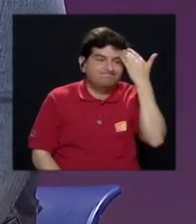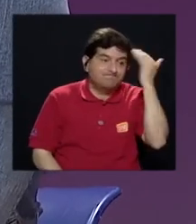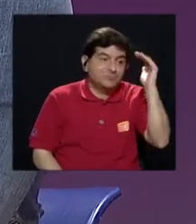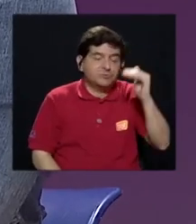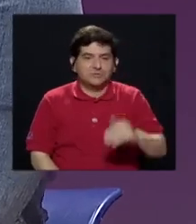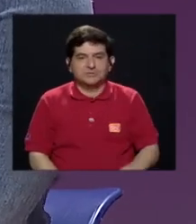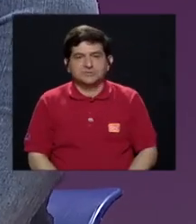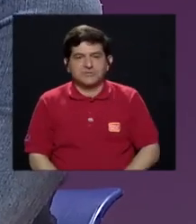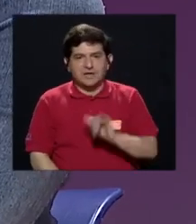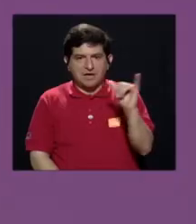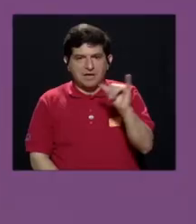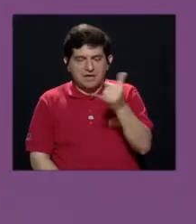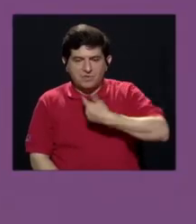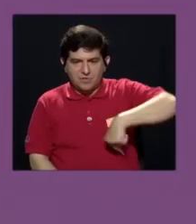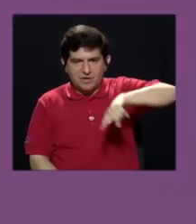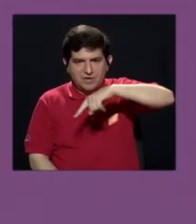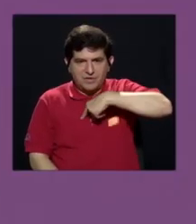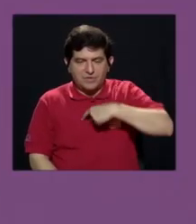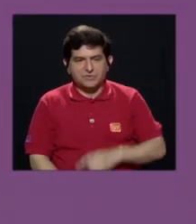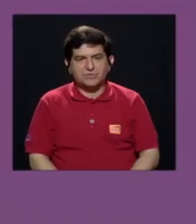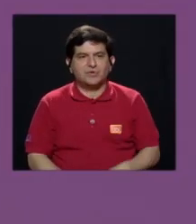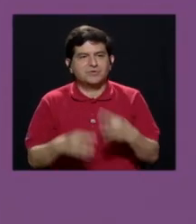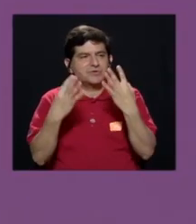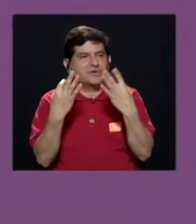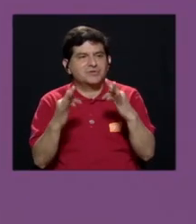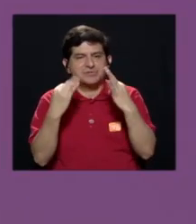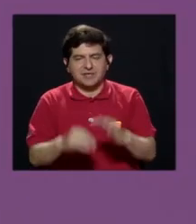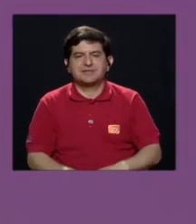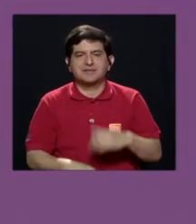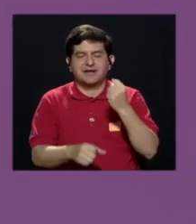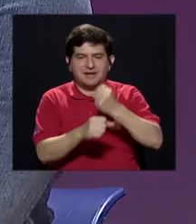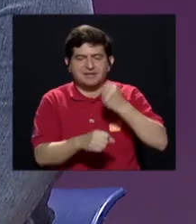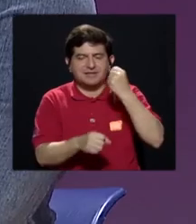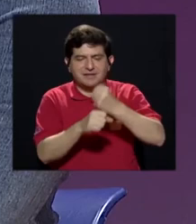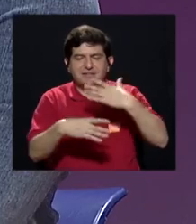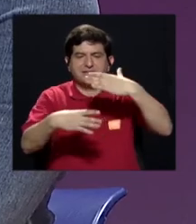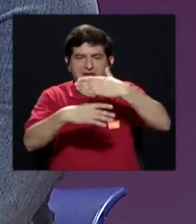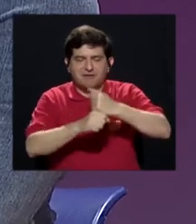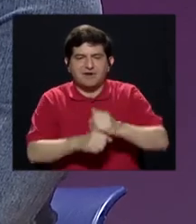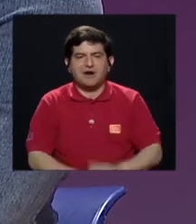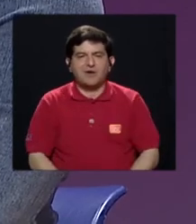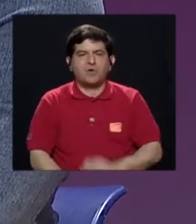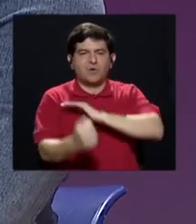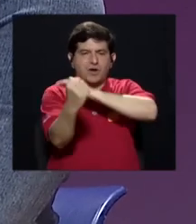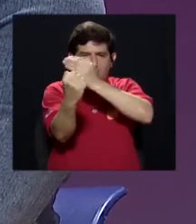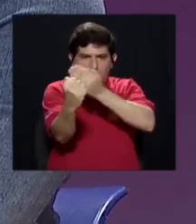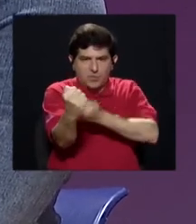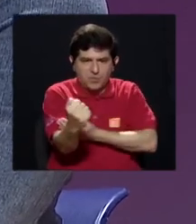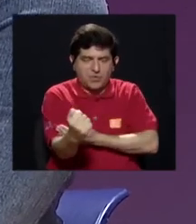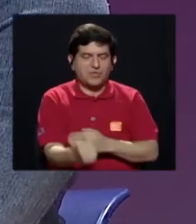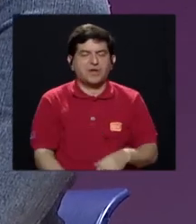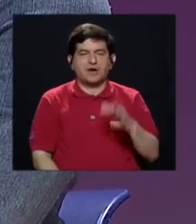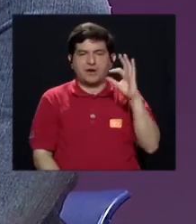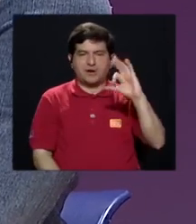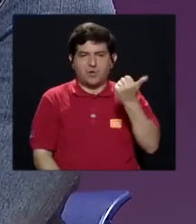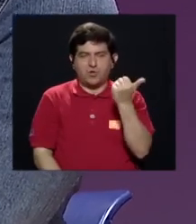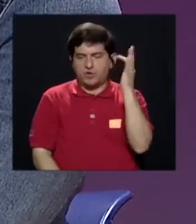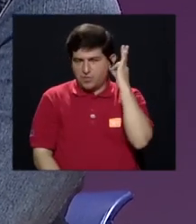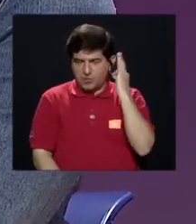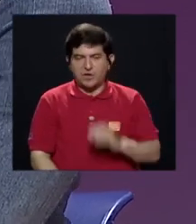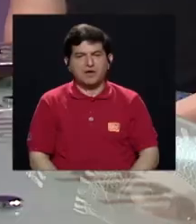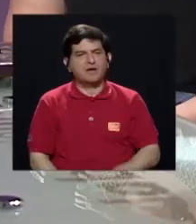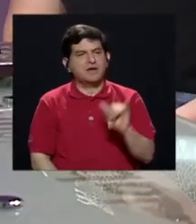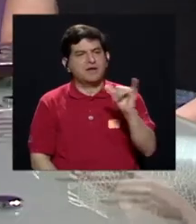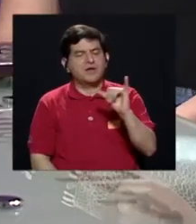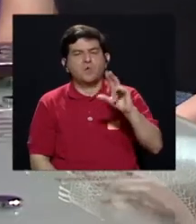entonces también estamos abogando desde el trabajo que ustedes hacen en un empoderamiento para otras mujeres también, ¿verdad? Y